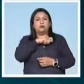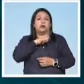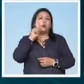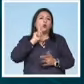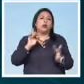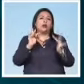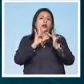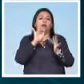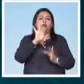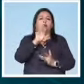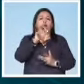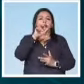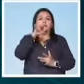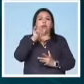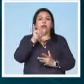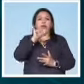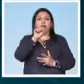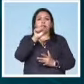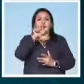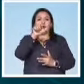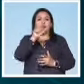Francina Islas, corresponsal.